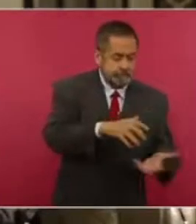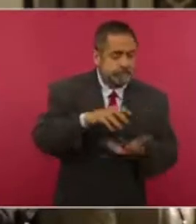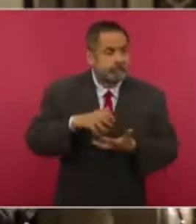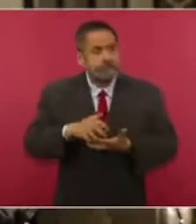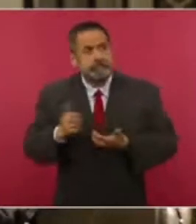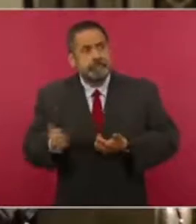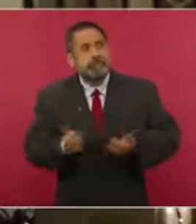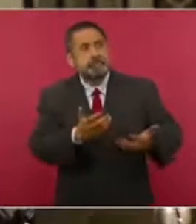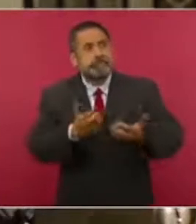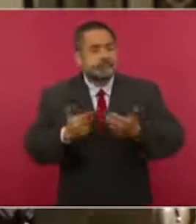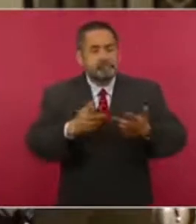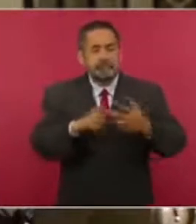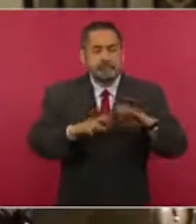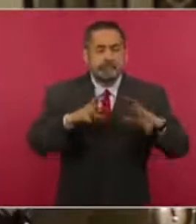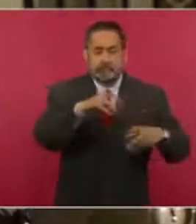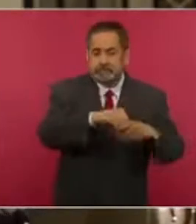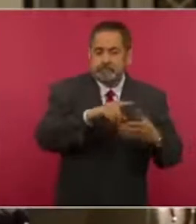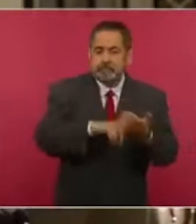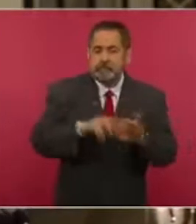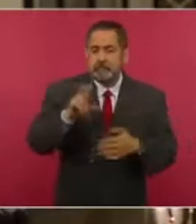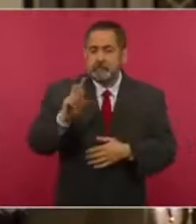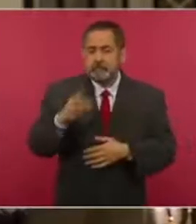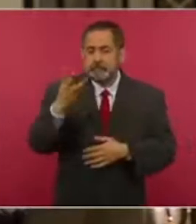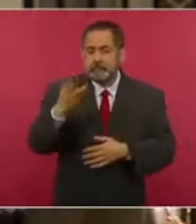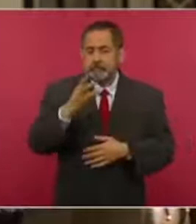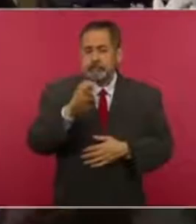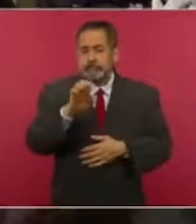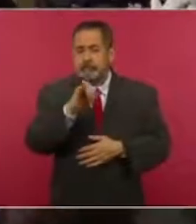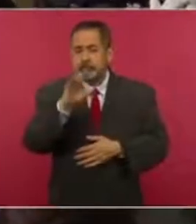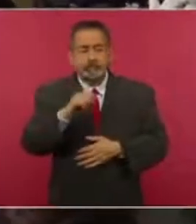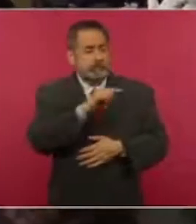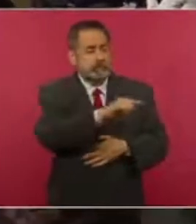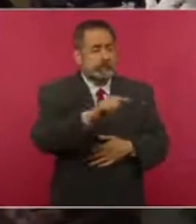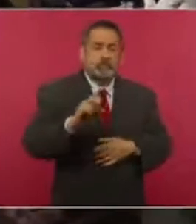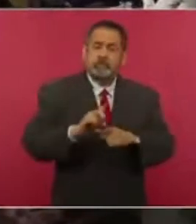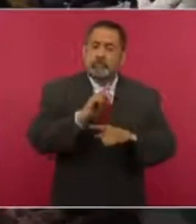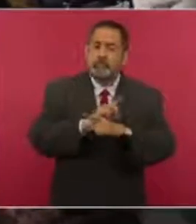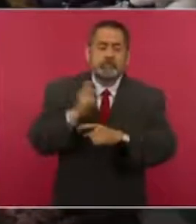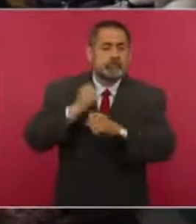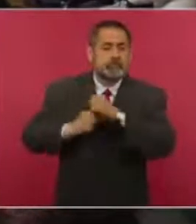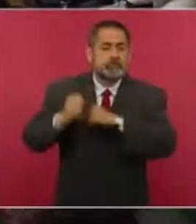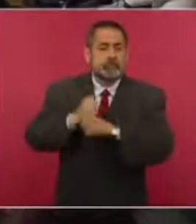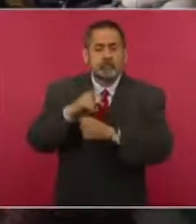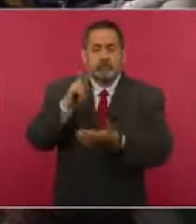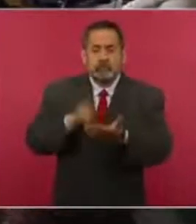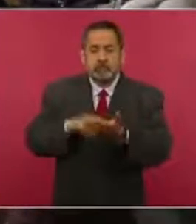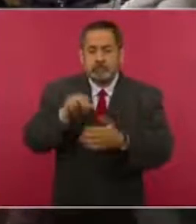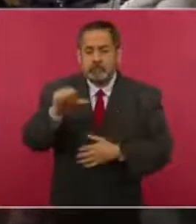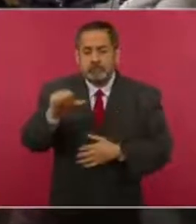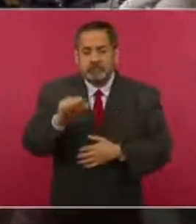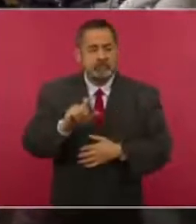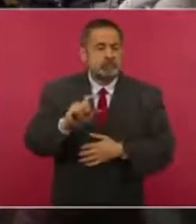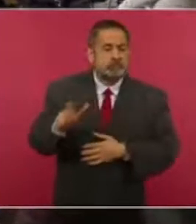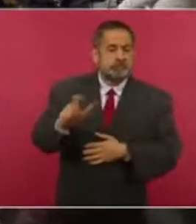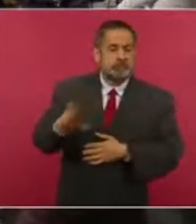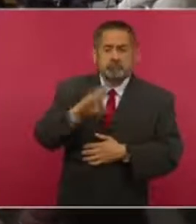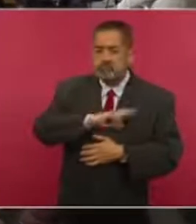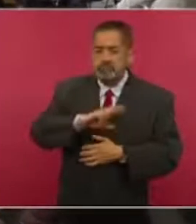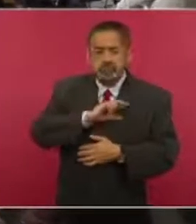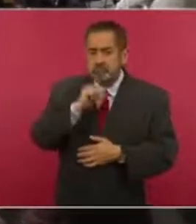en tierras de 33 ejidatarios a quienes desde el 2016 no se les ha pagado la renta de sus